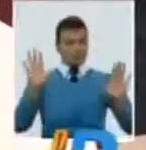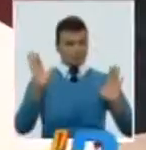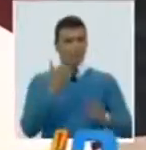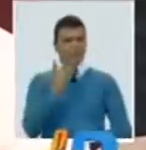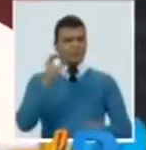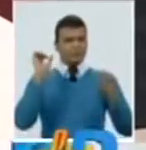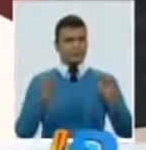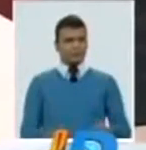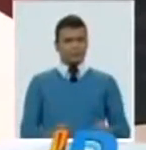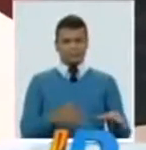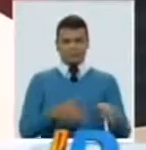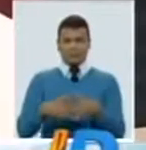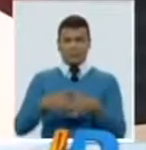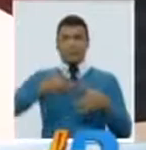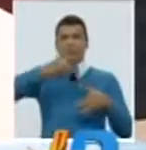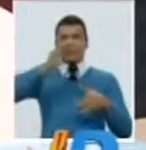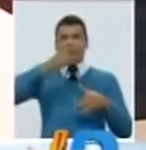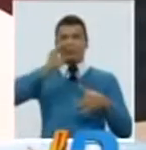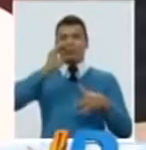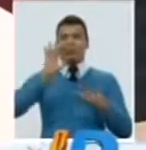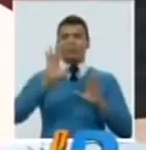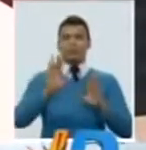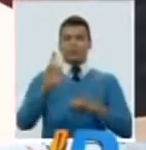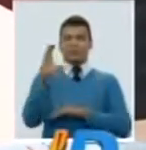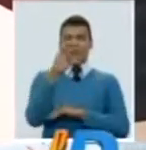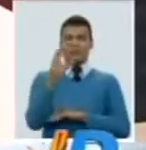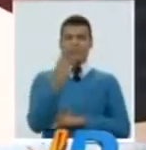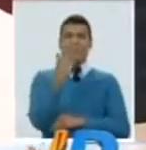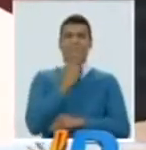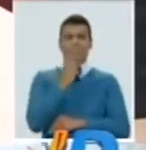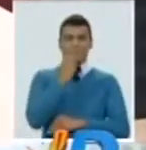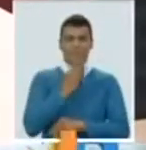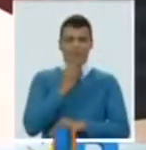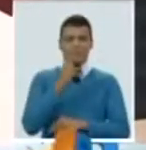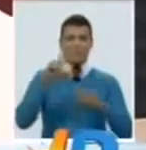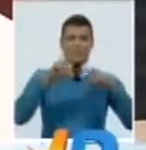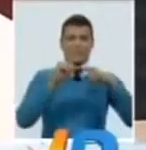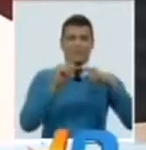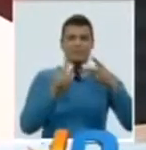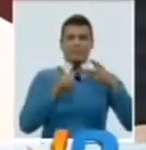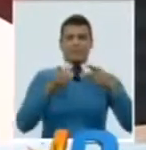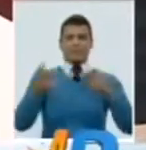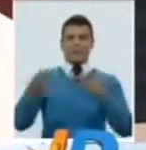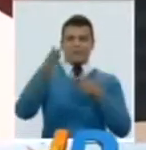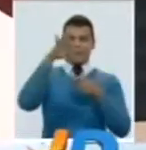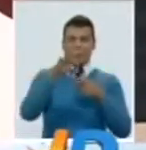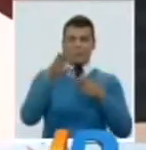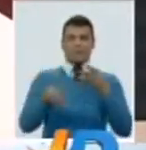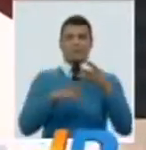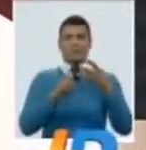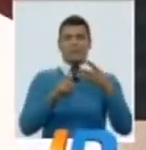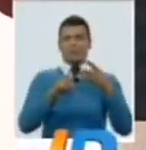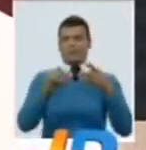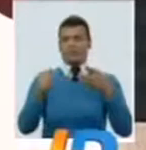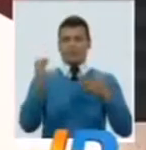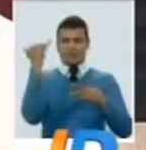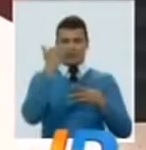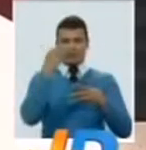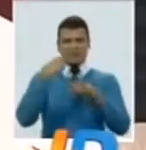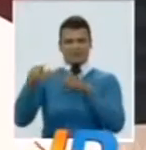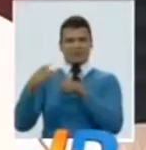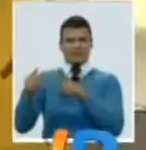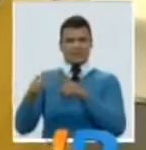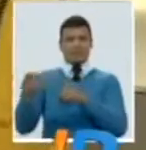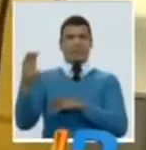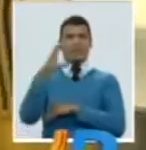faltar. Tenemos el cóctel colombiano, que viene mango biche, viene cereza y viene curazao azul. Tiene los tres colores de